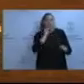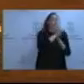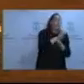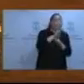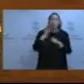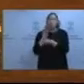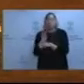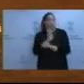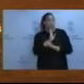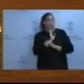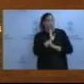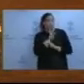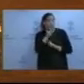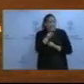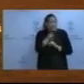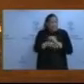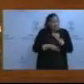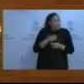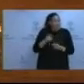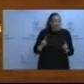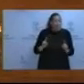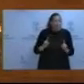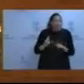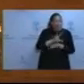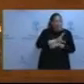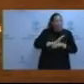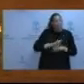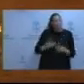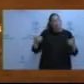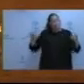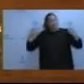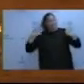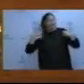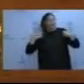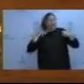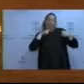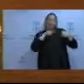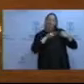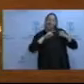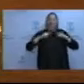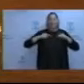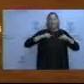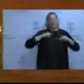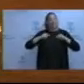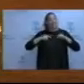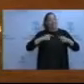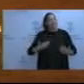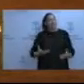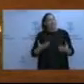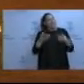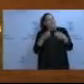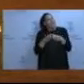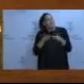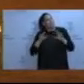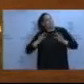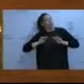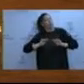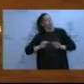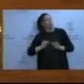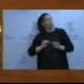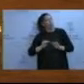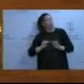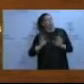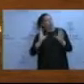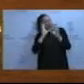se hace, ya dejamos al consejero de turno que decida él, con su equipo en un despacho, no con mucha luz, a dónde hay que